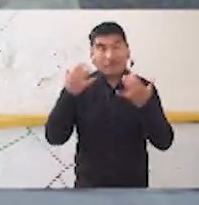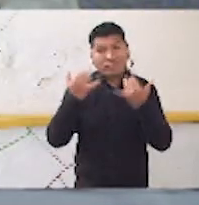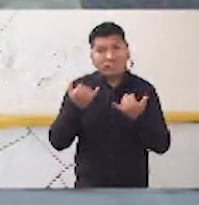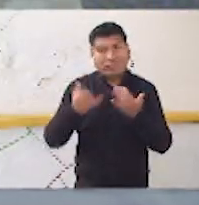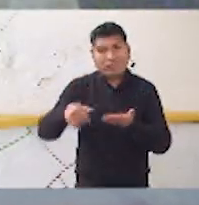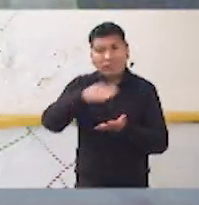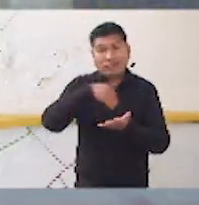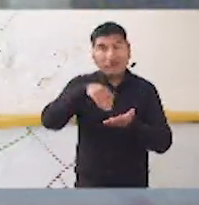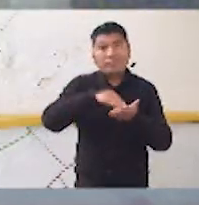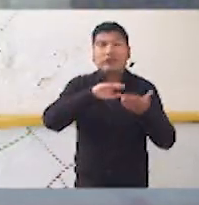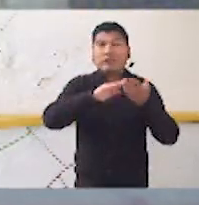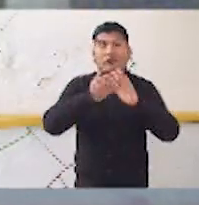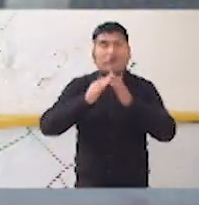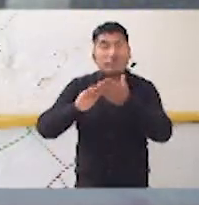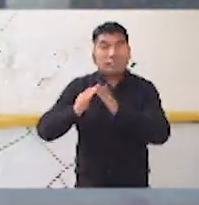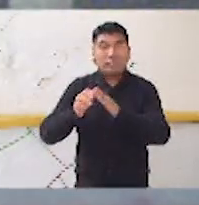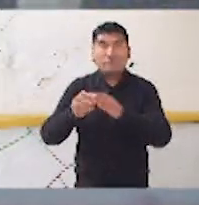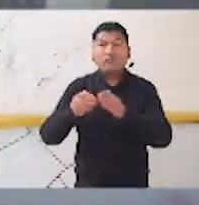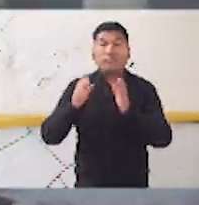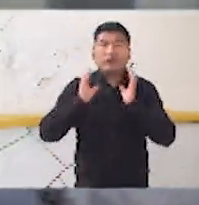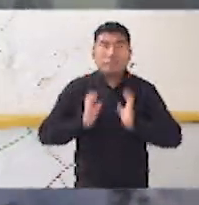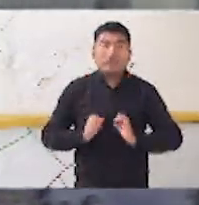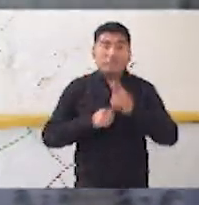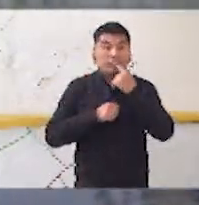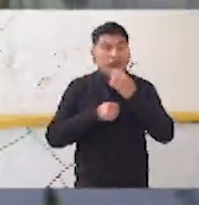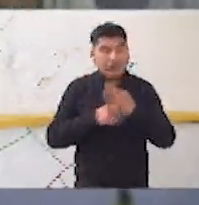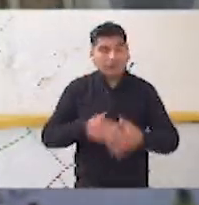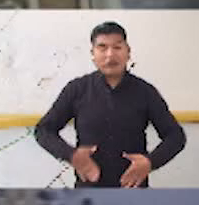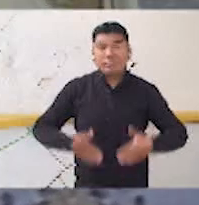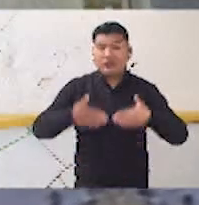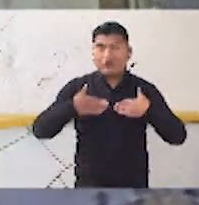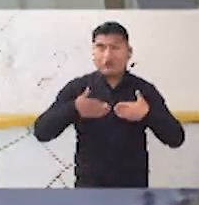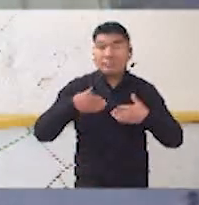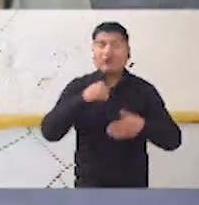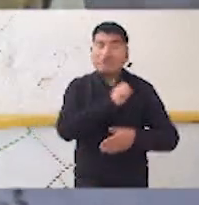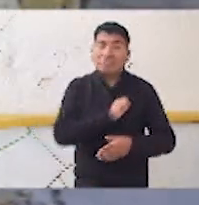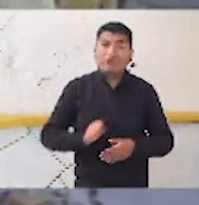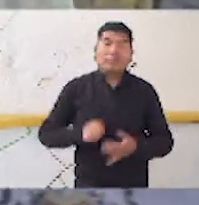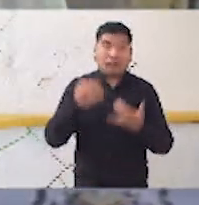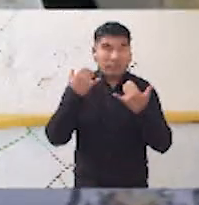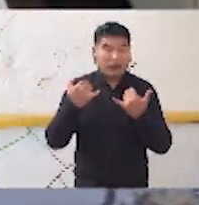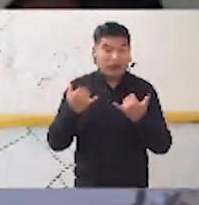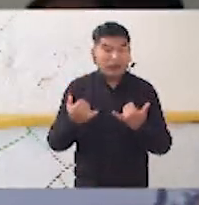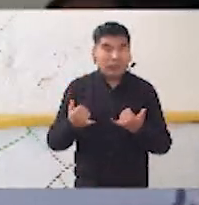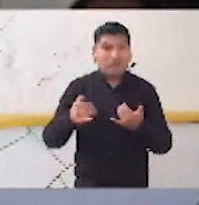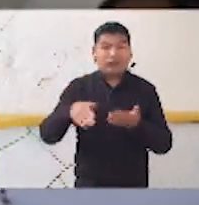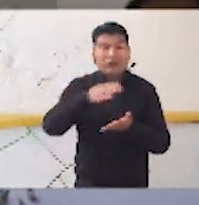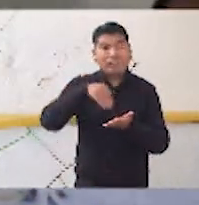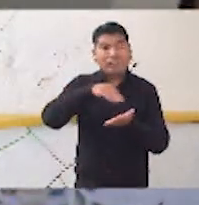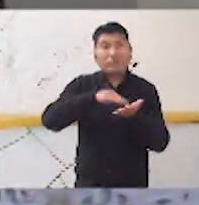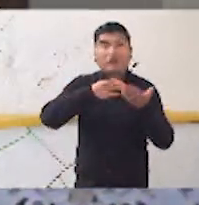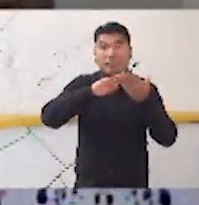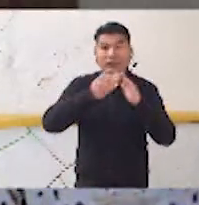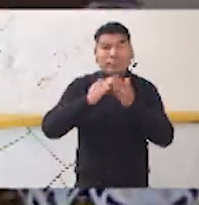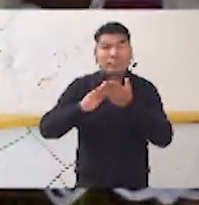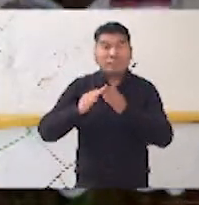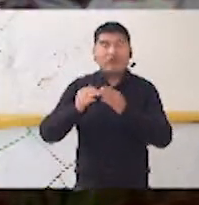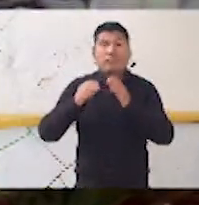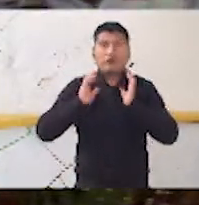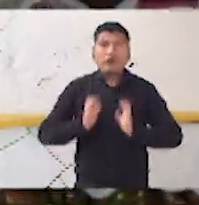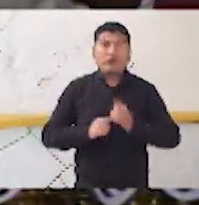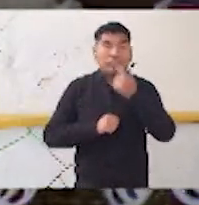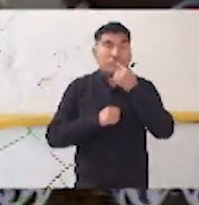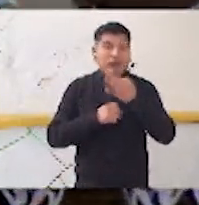medio del pueblo, cuerpo, sangre y vida. Tu Señor estás presente en medio del pueblo, cuerpo,